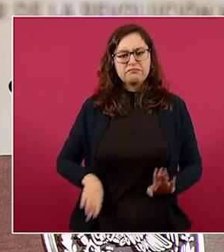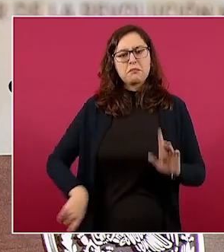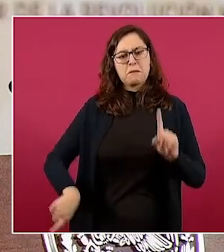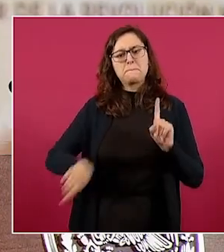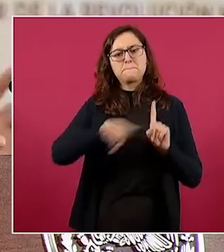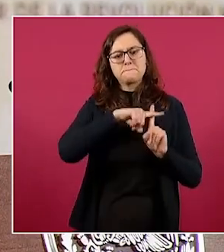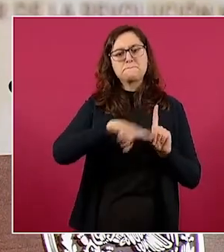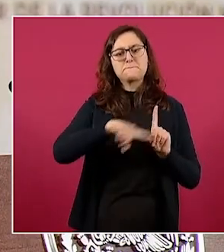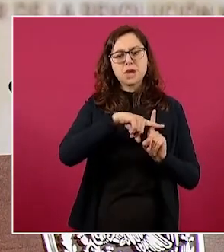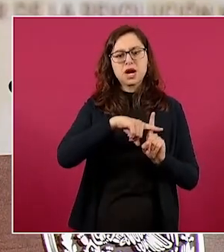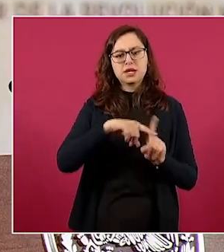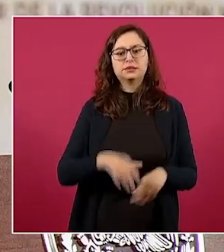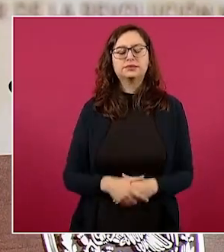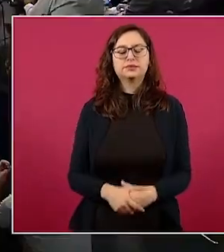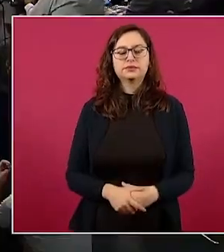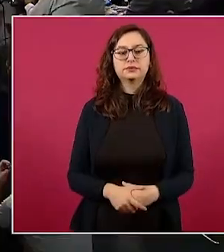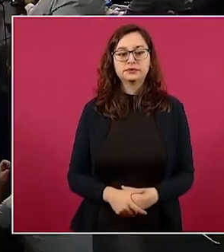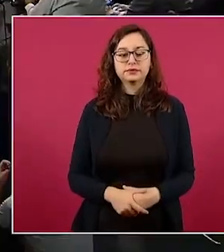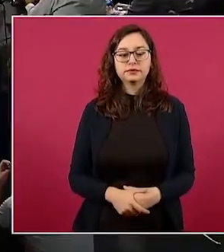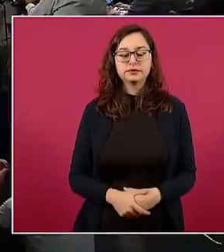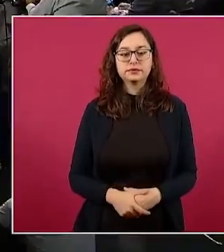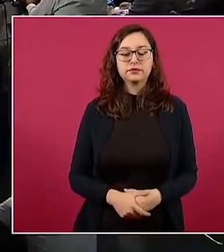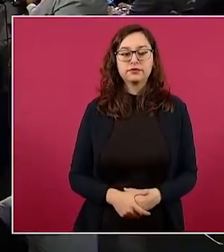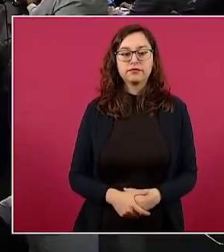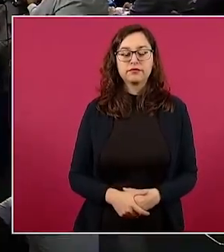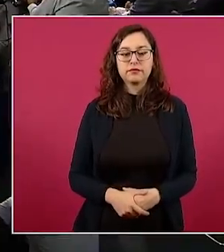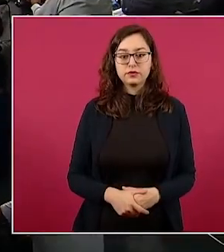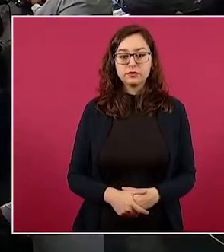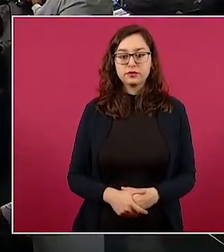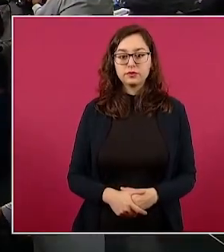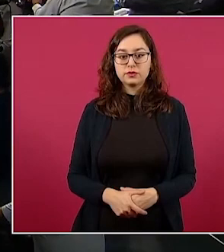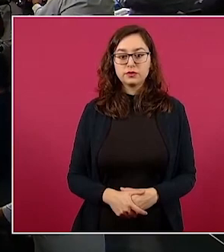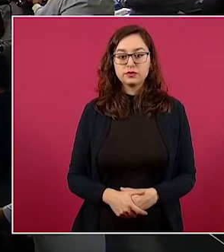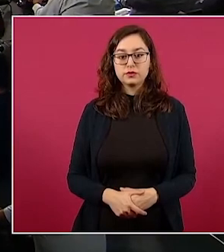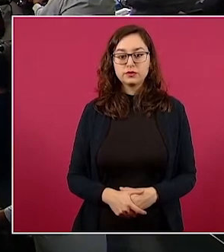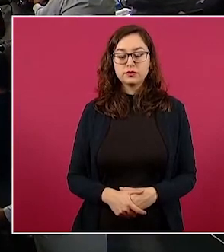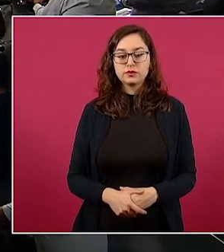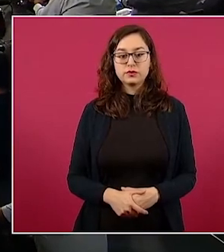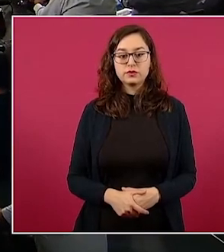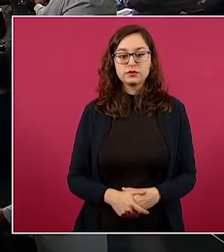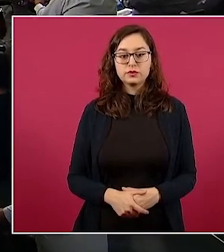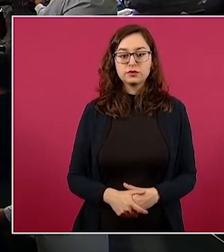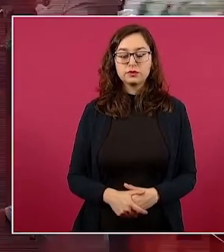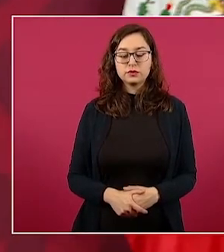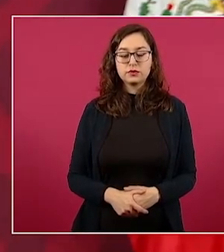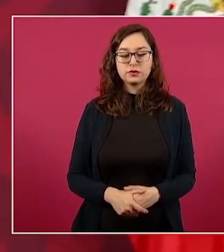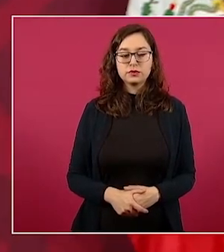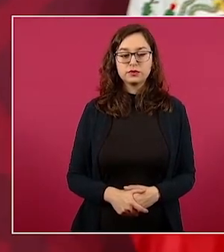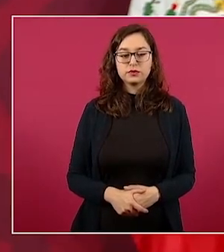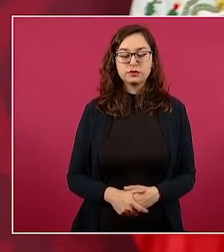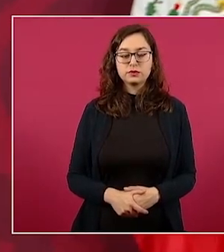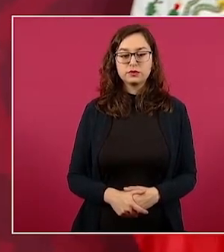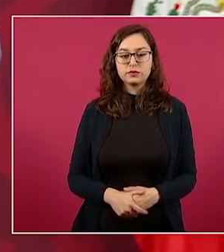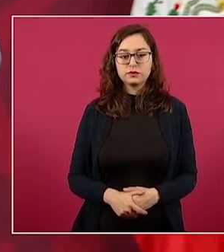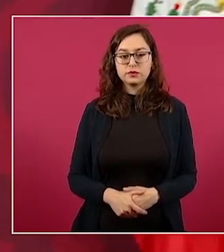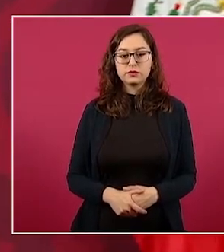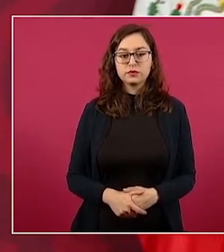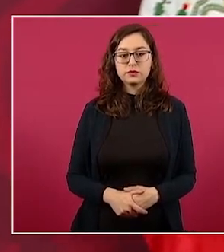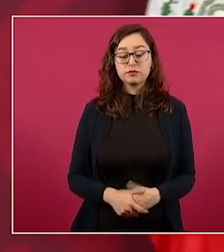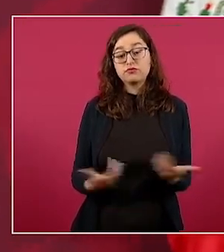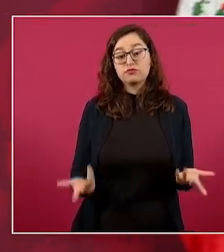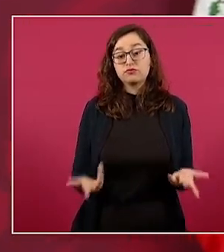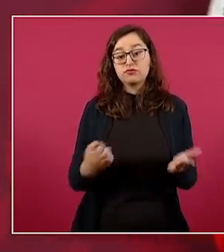Por ejemplo, no les gustó el que se contrataran a